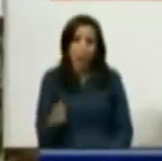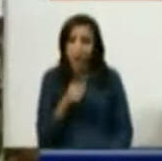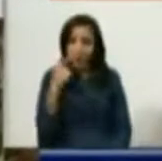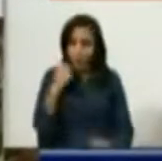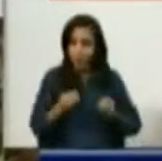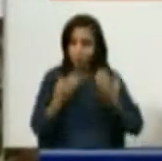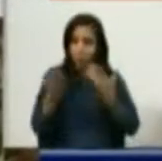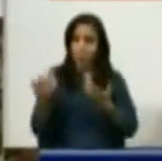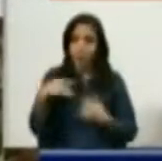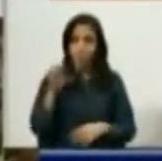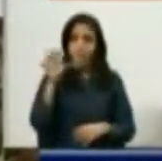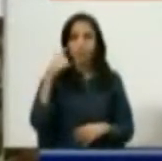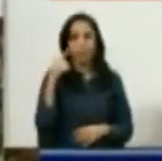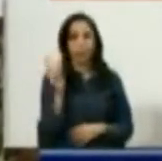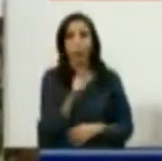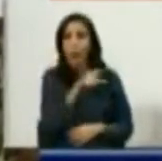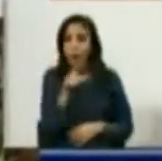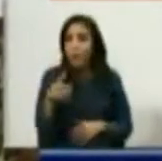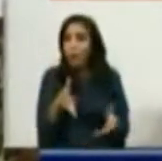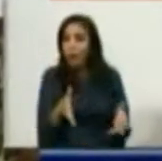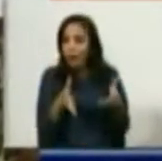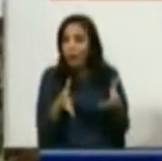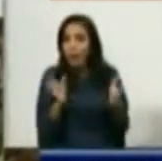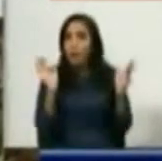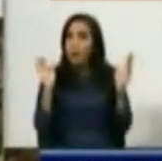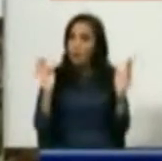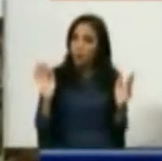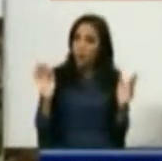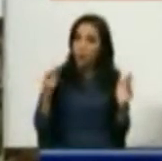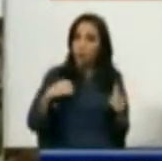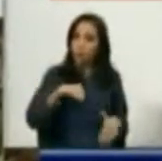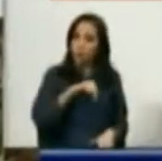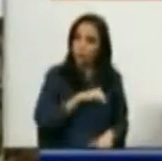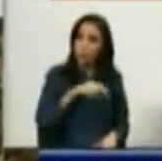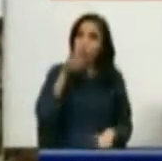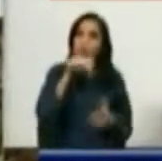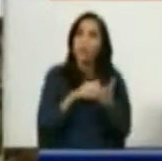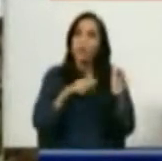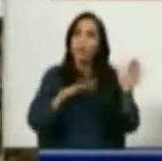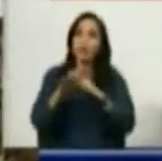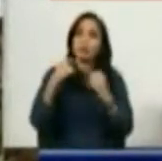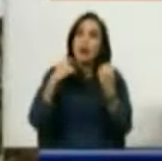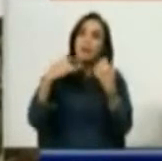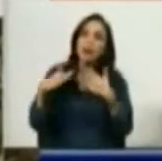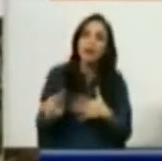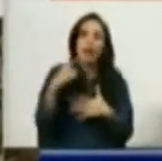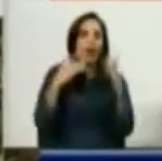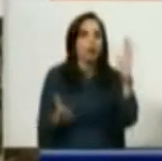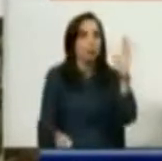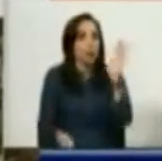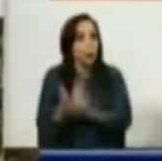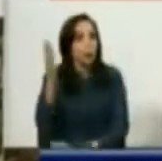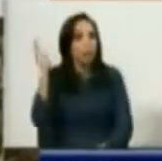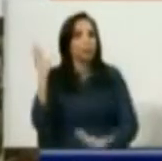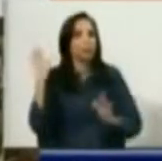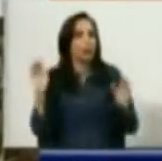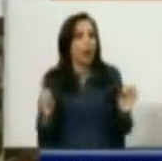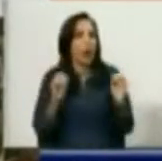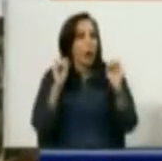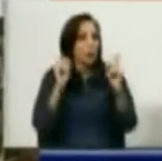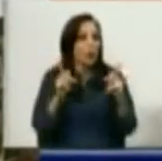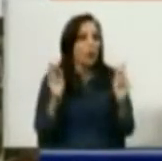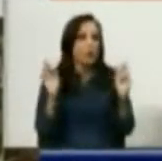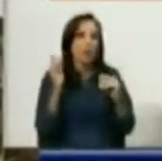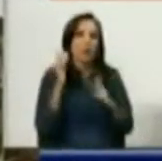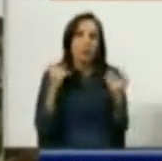merecen ellos ganaron y nosotros el el en el 2015 perdimos y nos fuimos a lamernos las